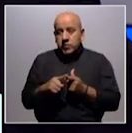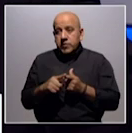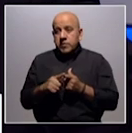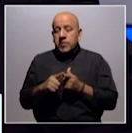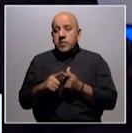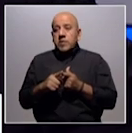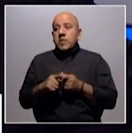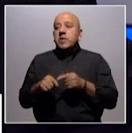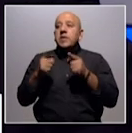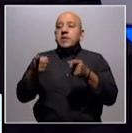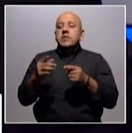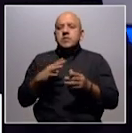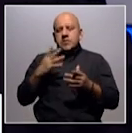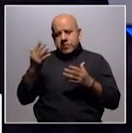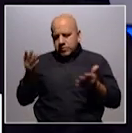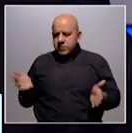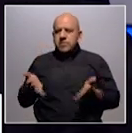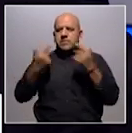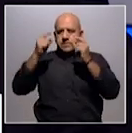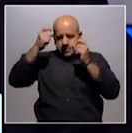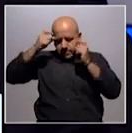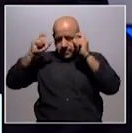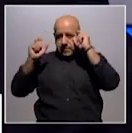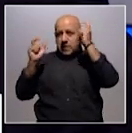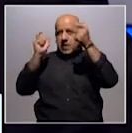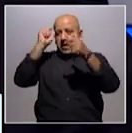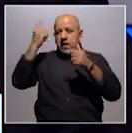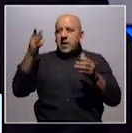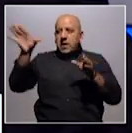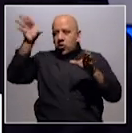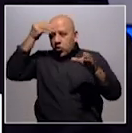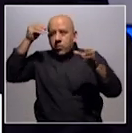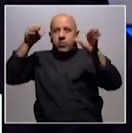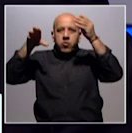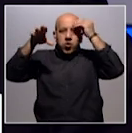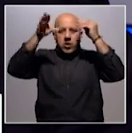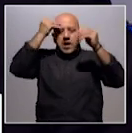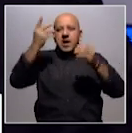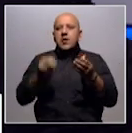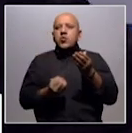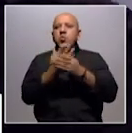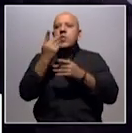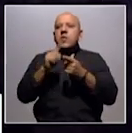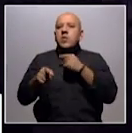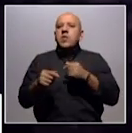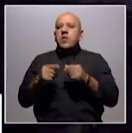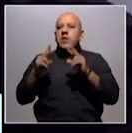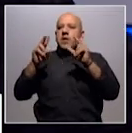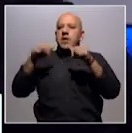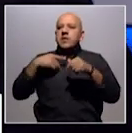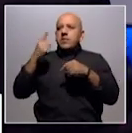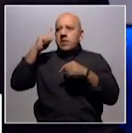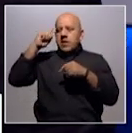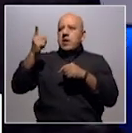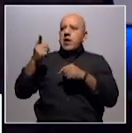eso renueva eso refresca eso eso le quita absolutismo a los conocimientos que uno